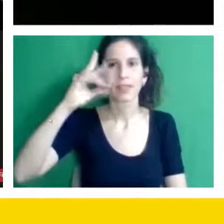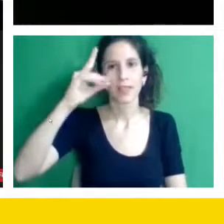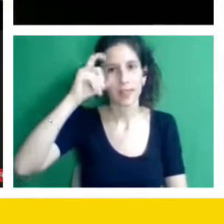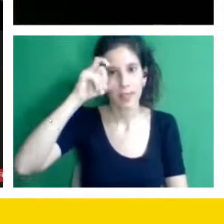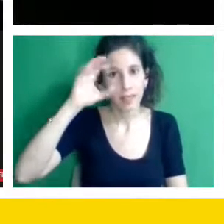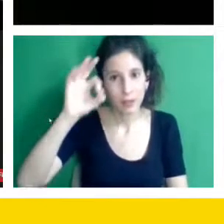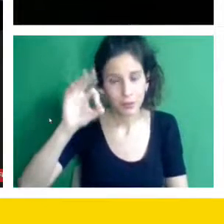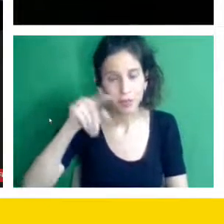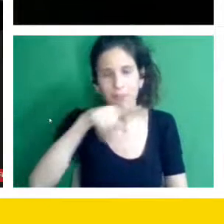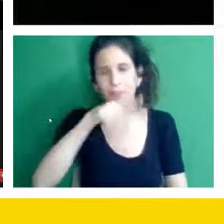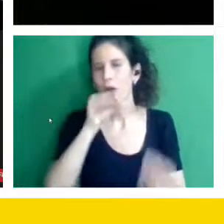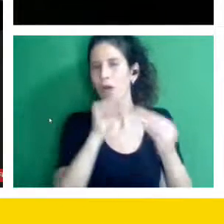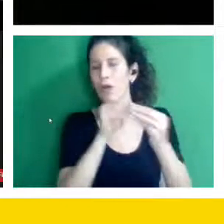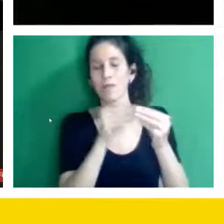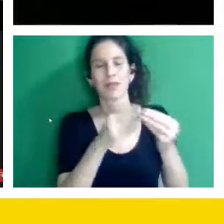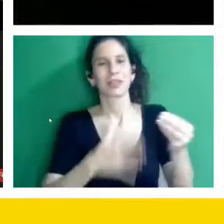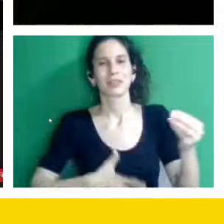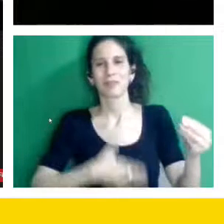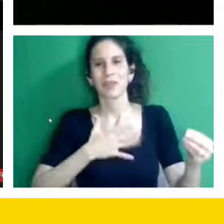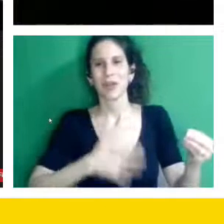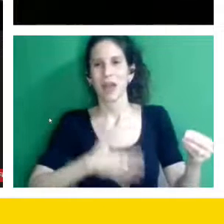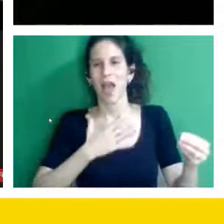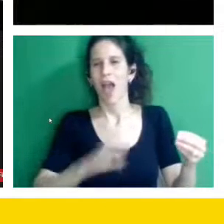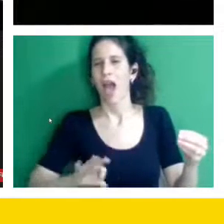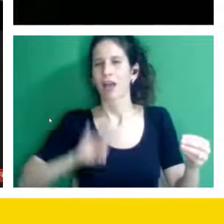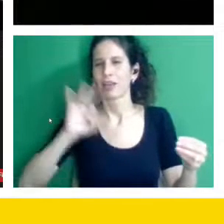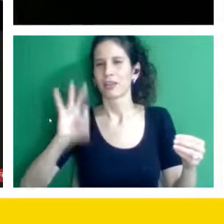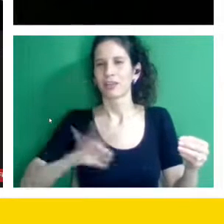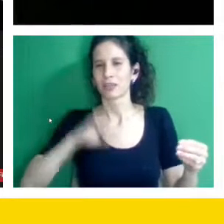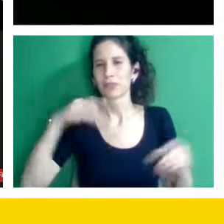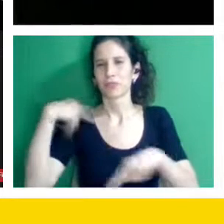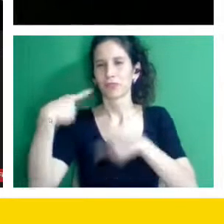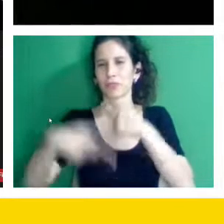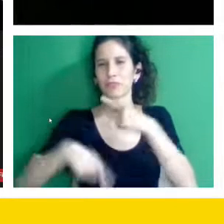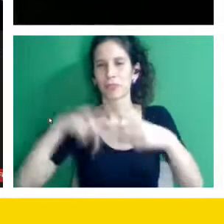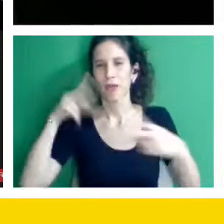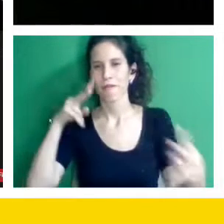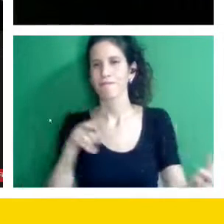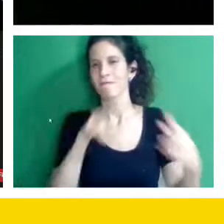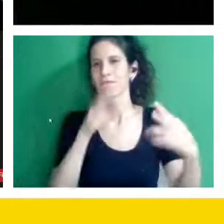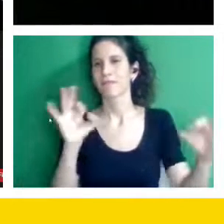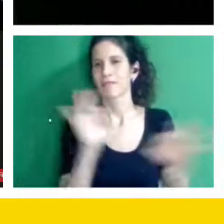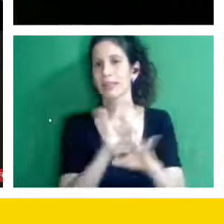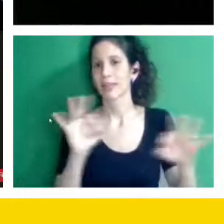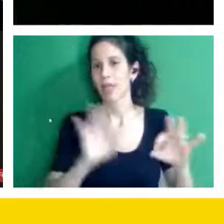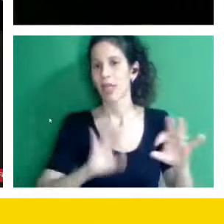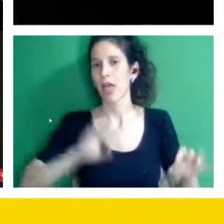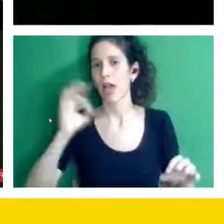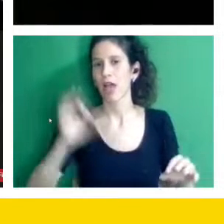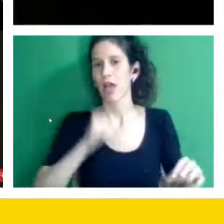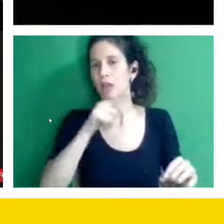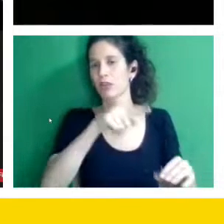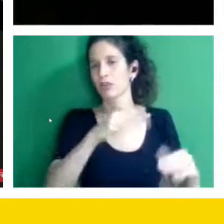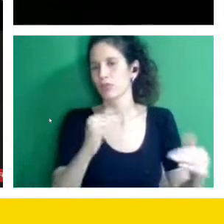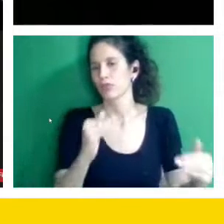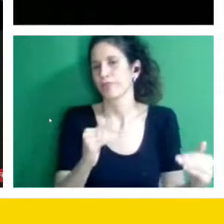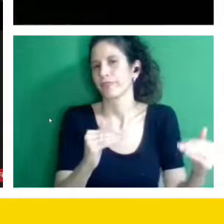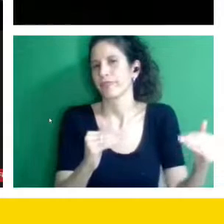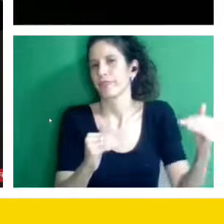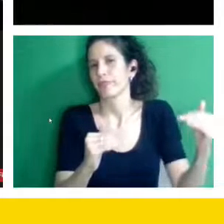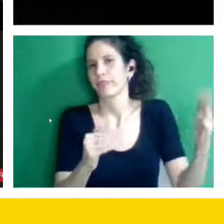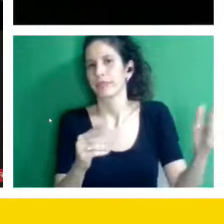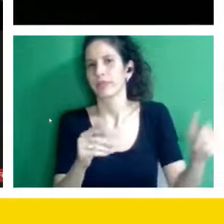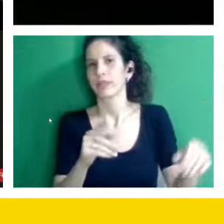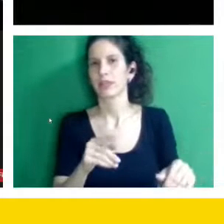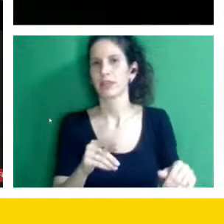cómo han crecido en estos años su tarea y su trabajo. Así que, bueno, acá me está diciendo Tania que también